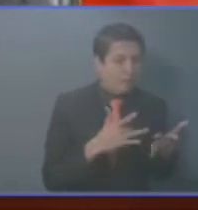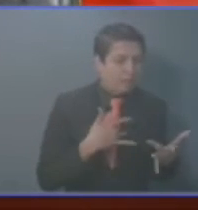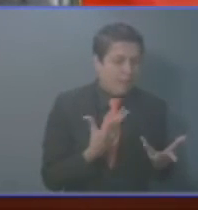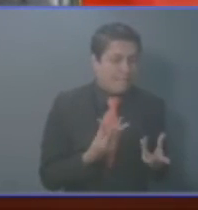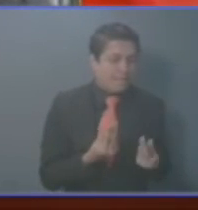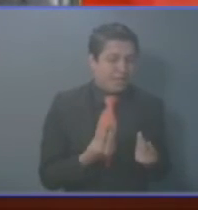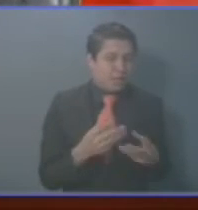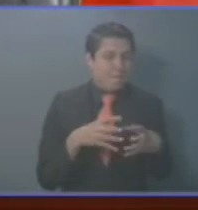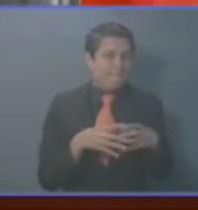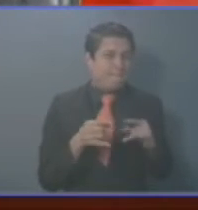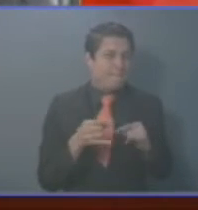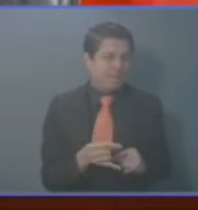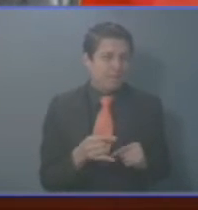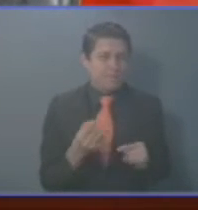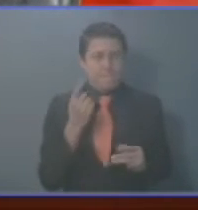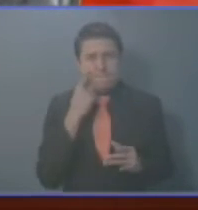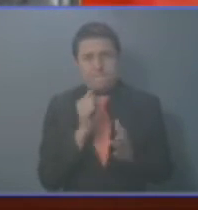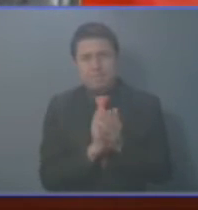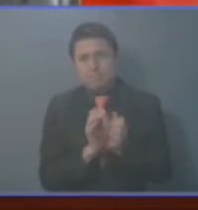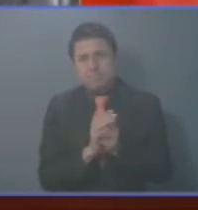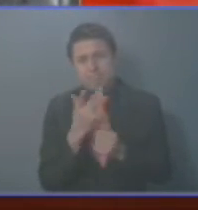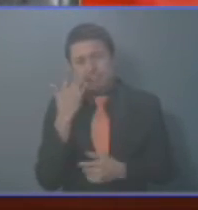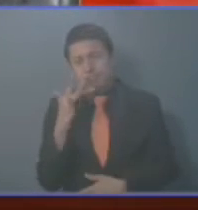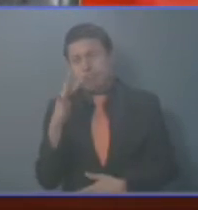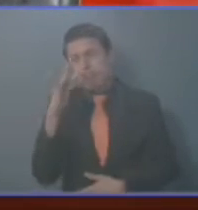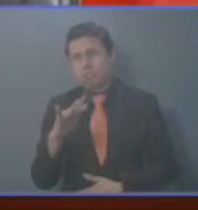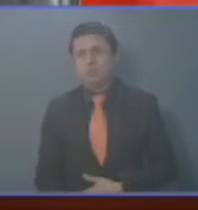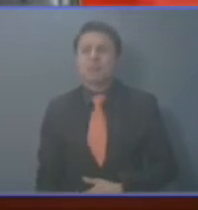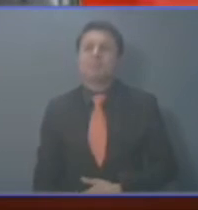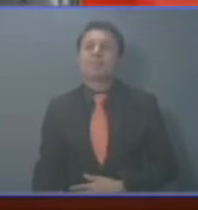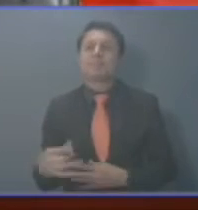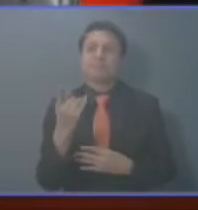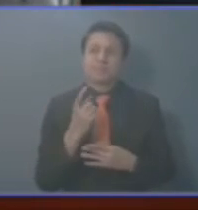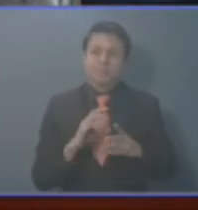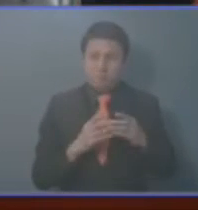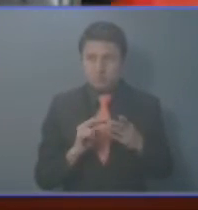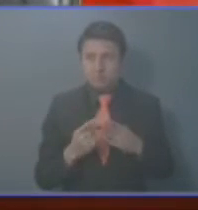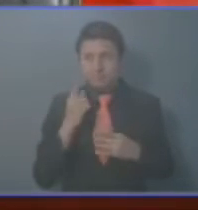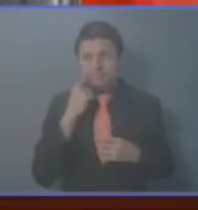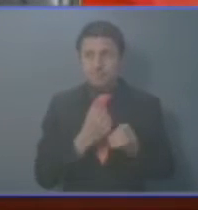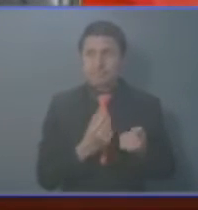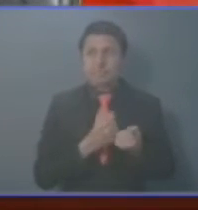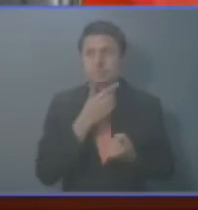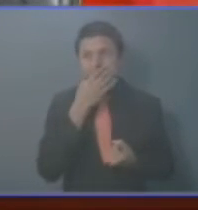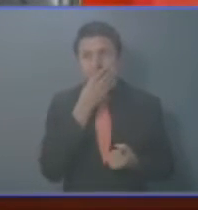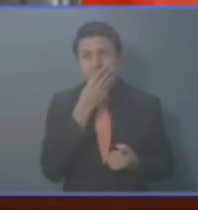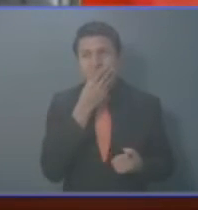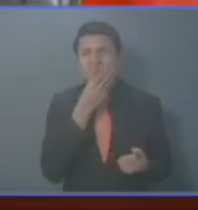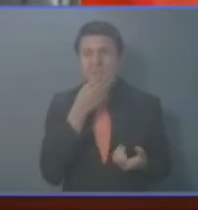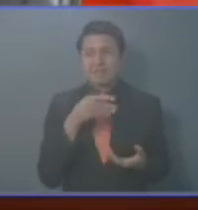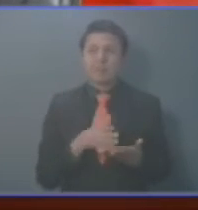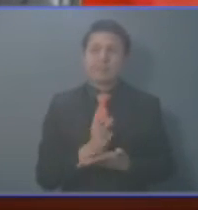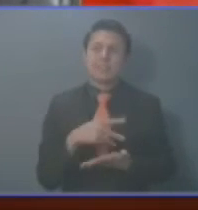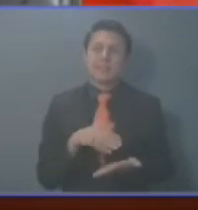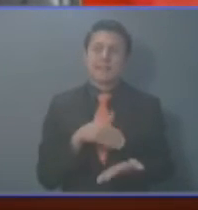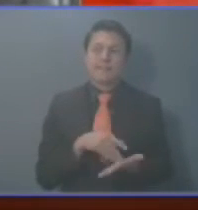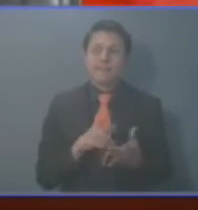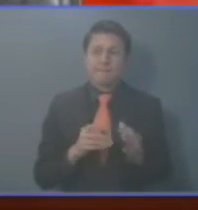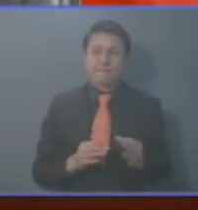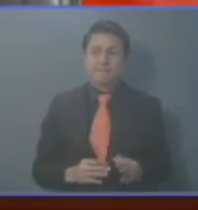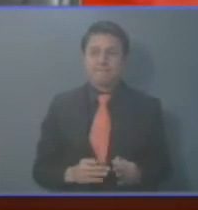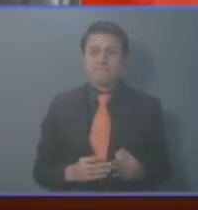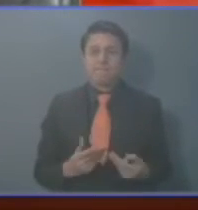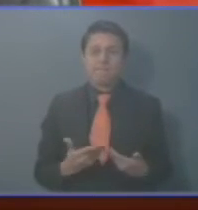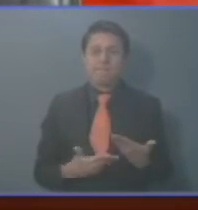para atender la demanda escolar, así como falta de equipos informáticos y conectividad en centros educativos.